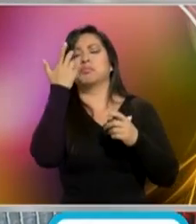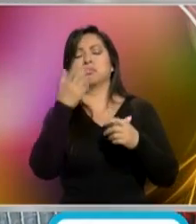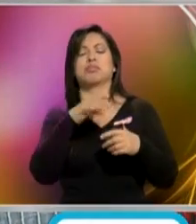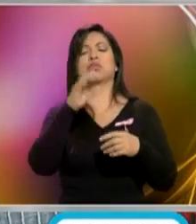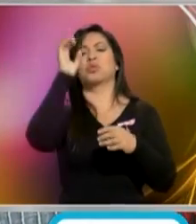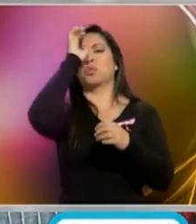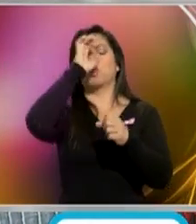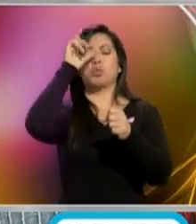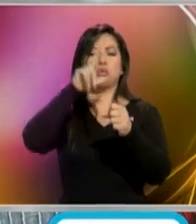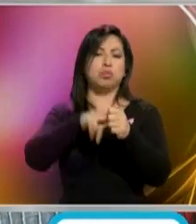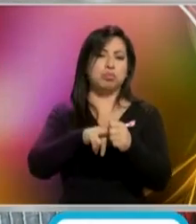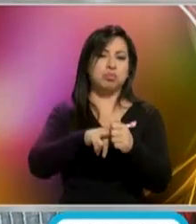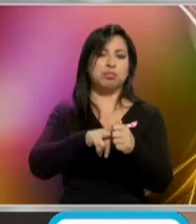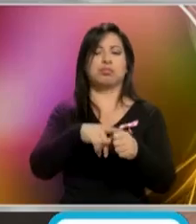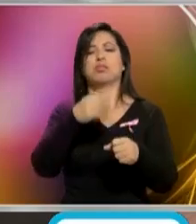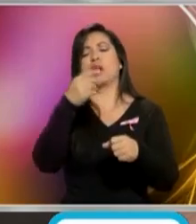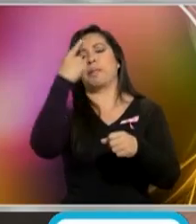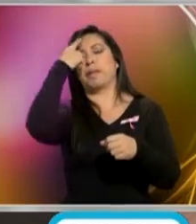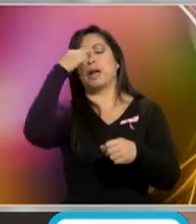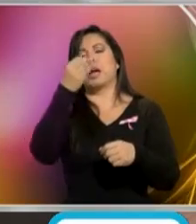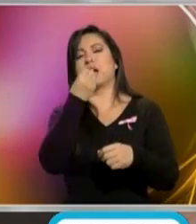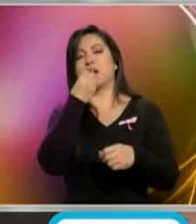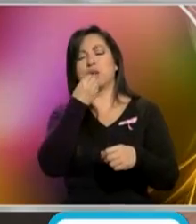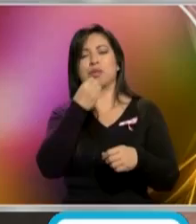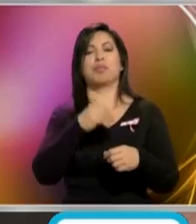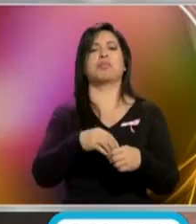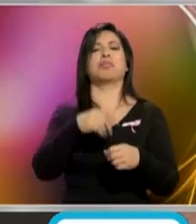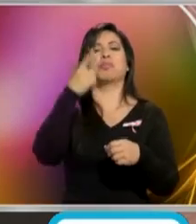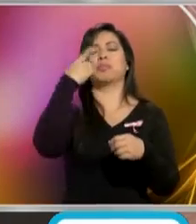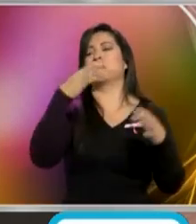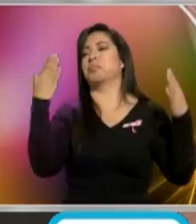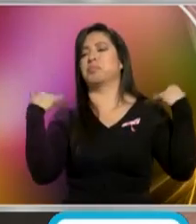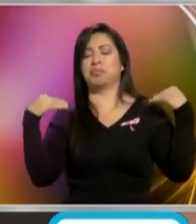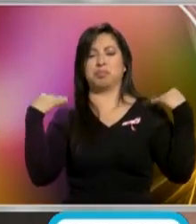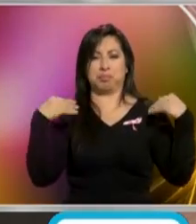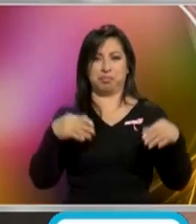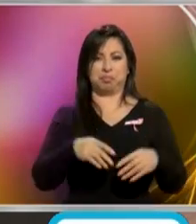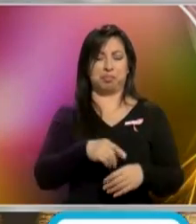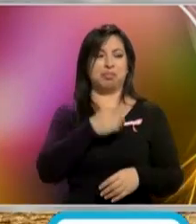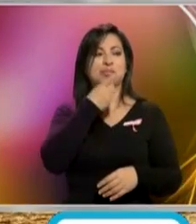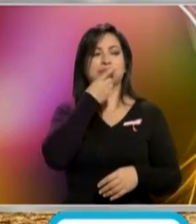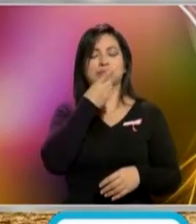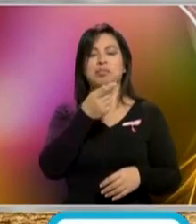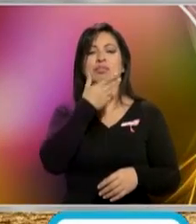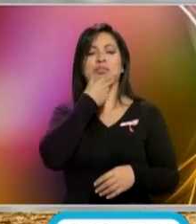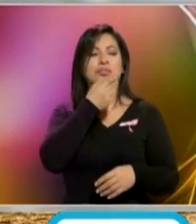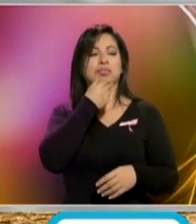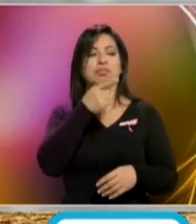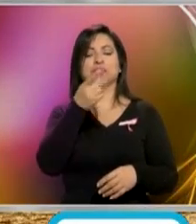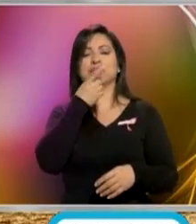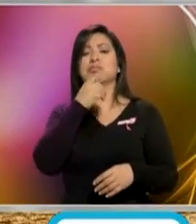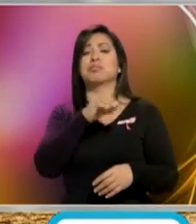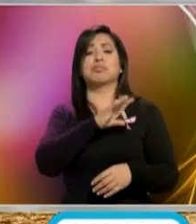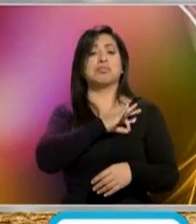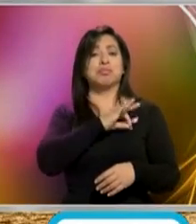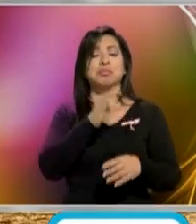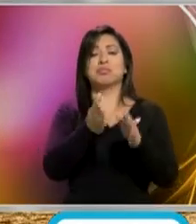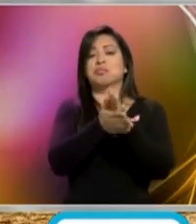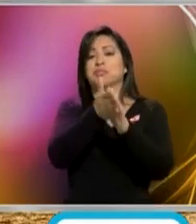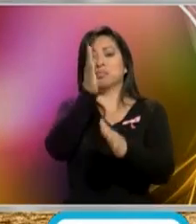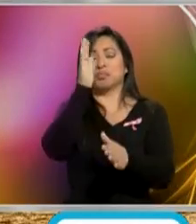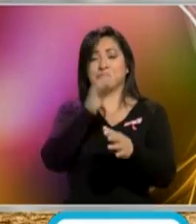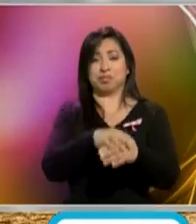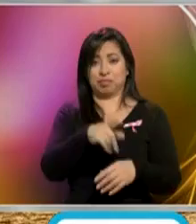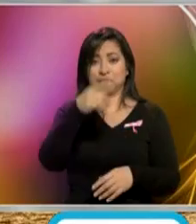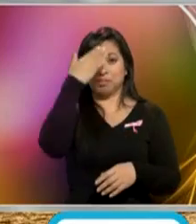ir seccionando. Bueno, es más, miren esto, nos presenta las opciones de información del lugar, tanto en lugares cerrados para visitar el planetario de Ok. Cancún. ¿Sabían